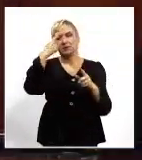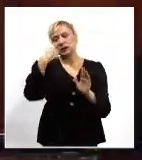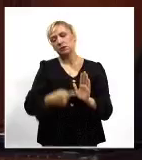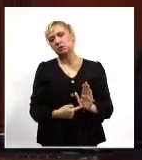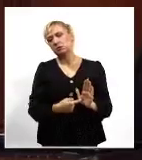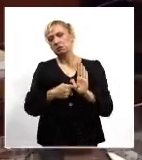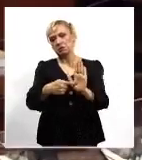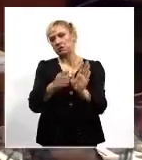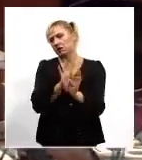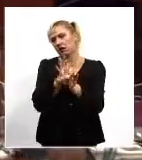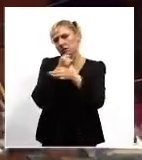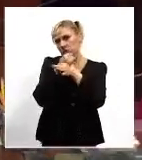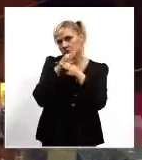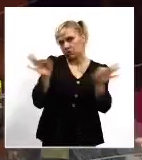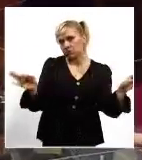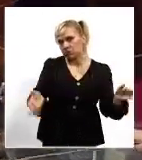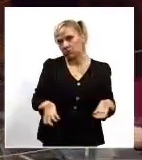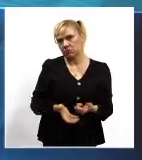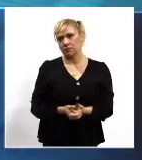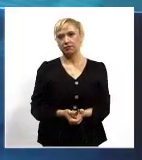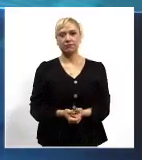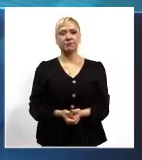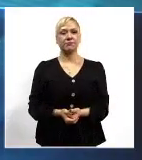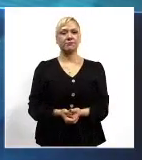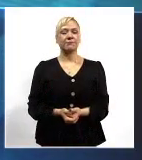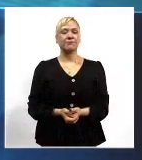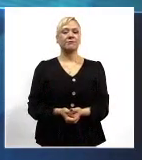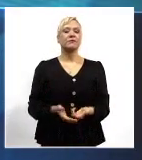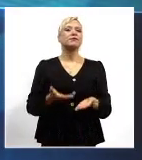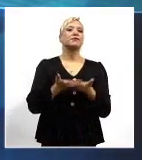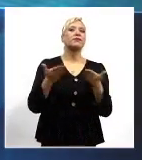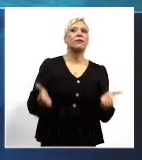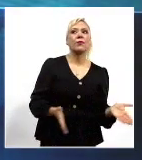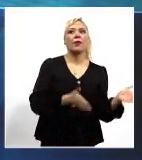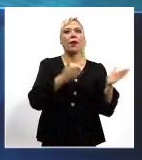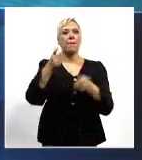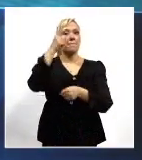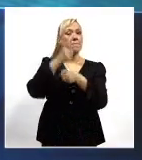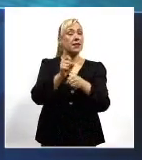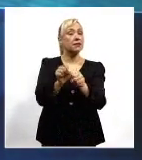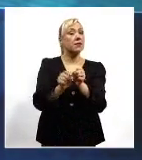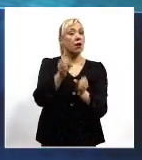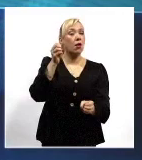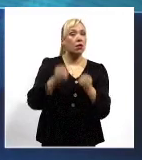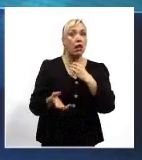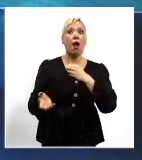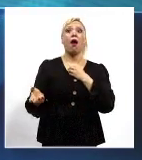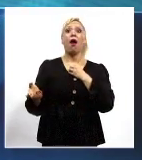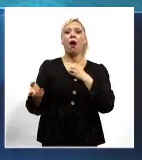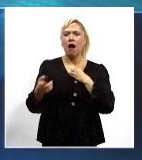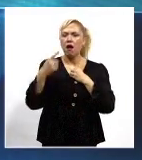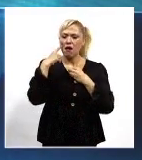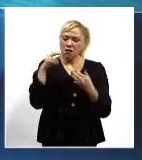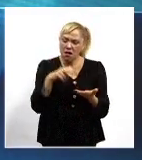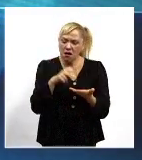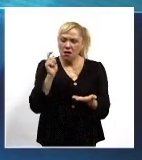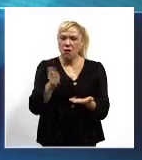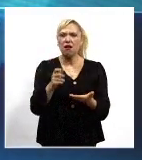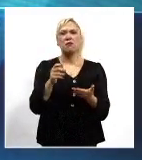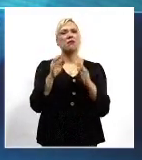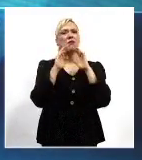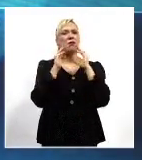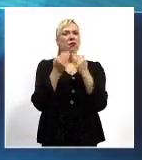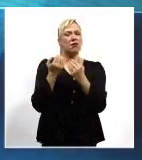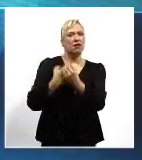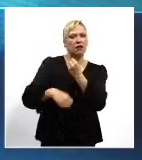Judicial de la Federación, Mario López Peña. En tanto, la primera sala de la Corte resolvió un asunto relacionado con delincuencia